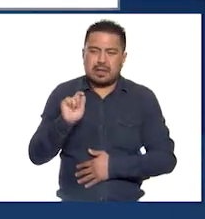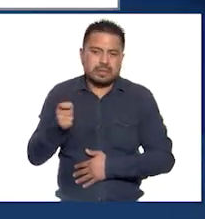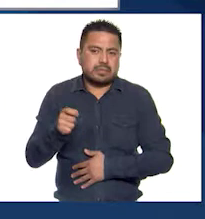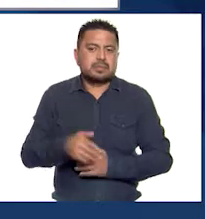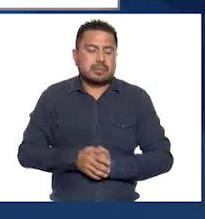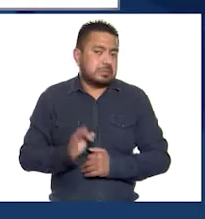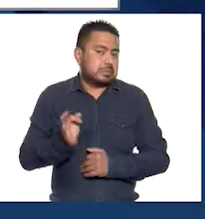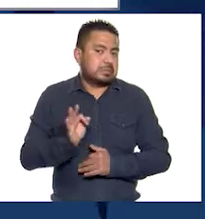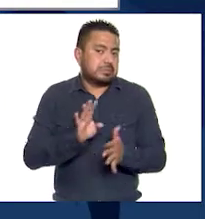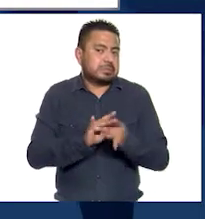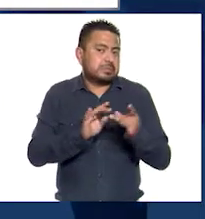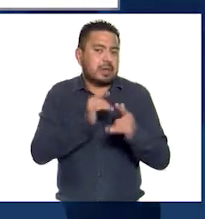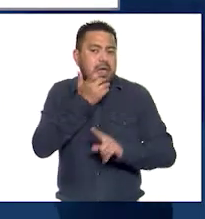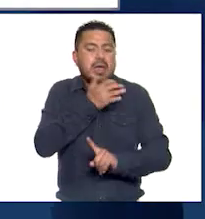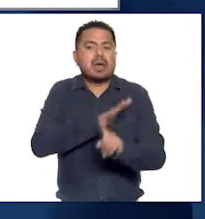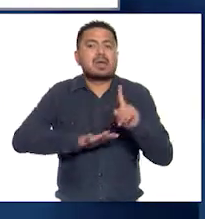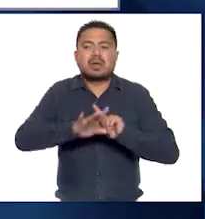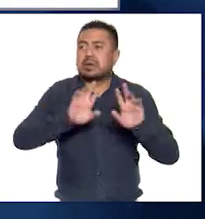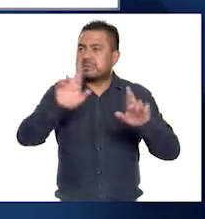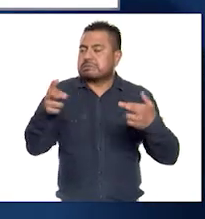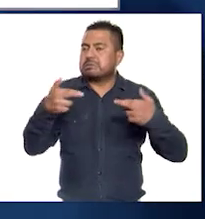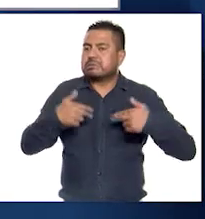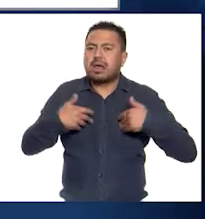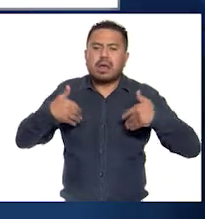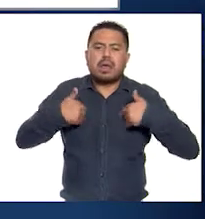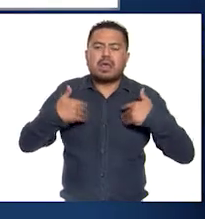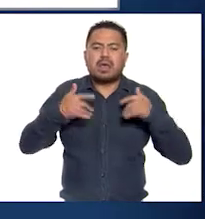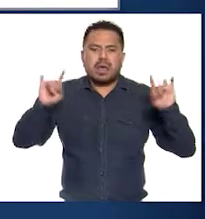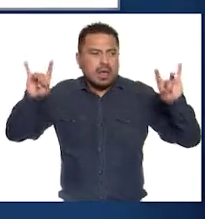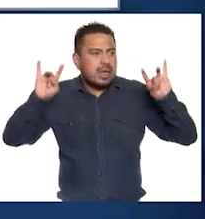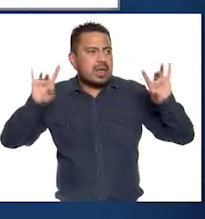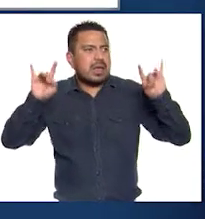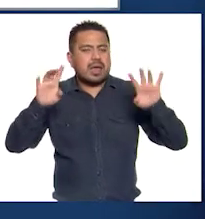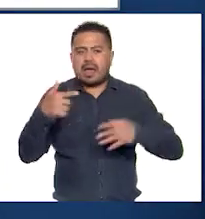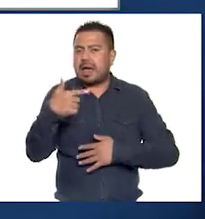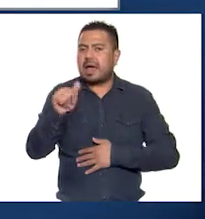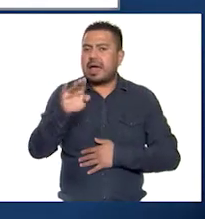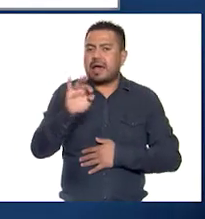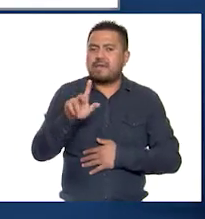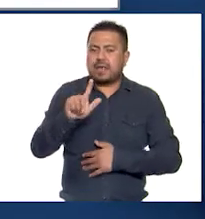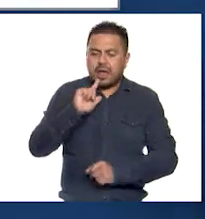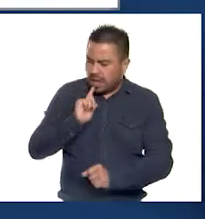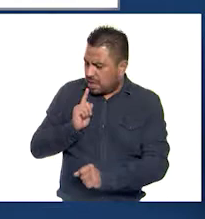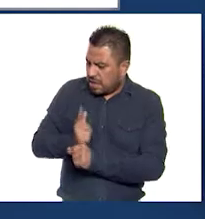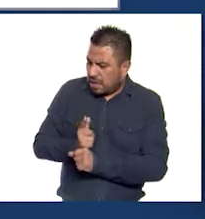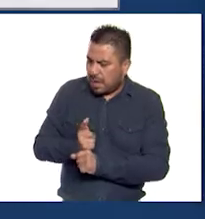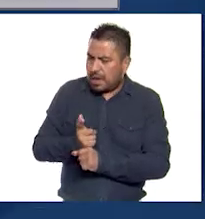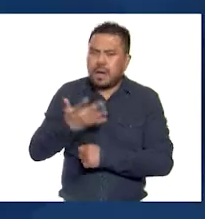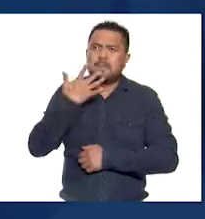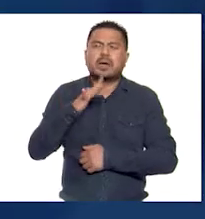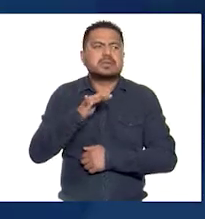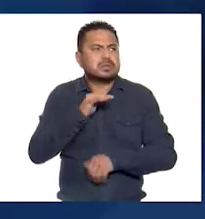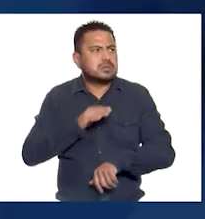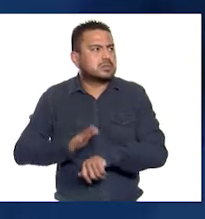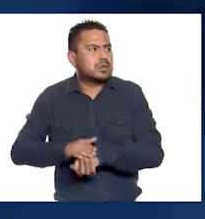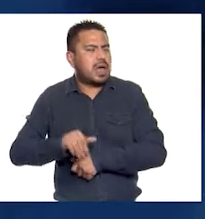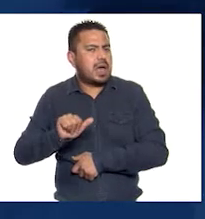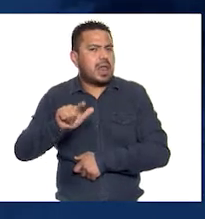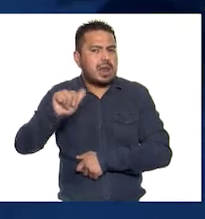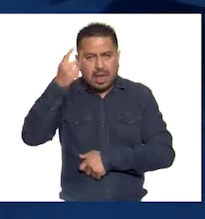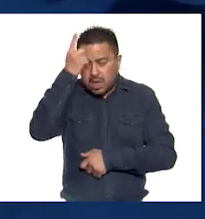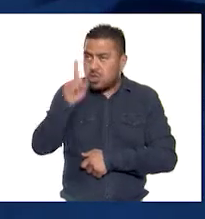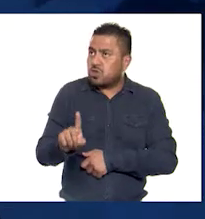Según señala la tradición, recibió la visita del arcángel Gabriel, a quien identificó como mensajero de Alá, el